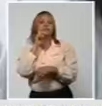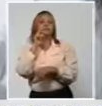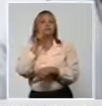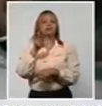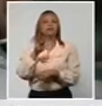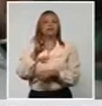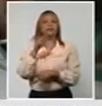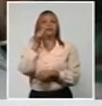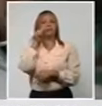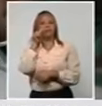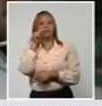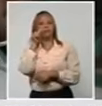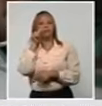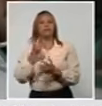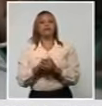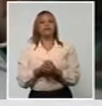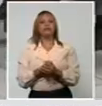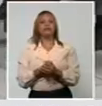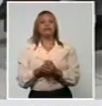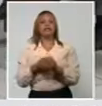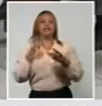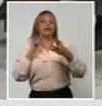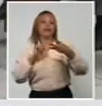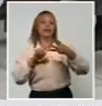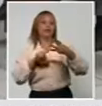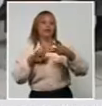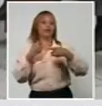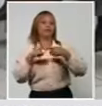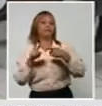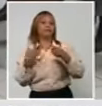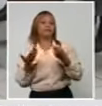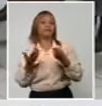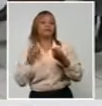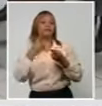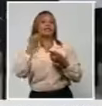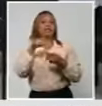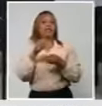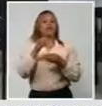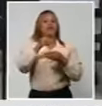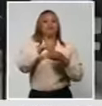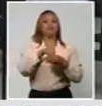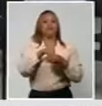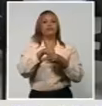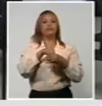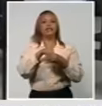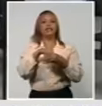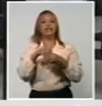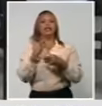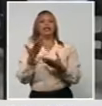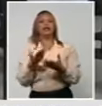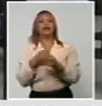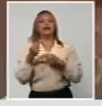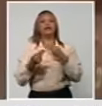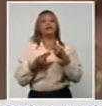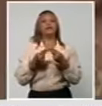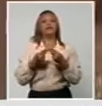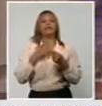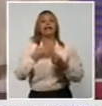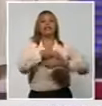también en esa segunda línea de vigilancia y una tercera línea de vigilancia donde hoy se ha introducido la toma nuevamente de temperatura